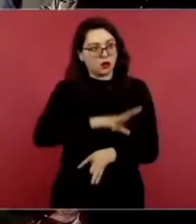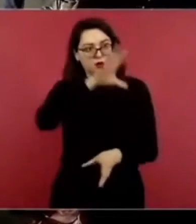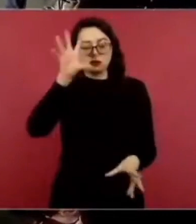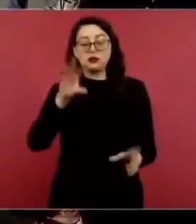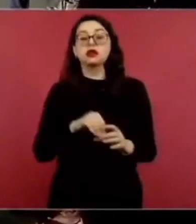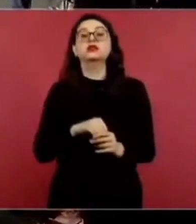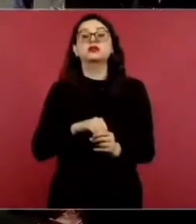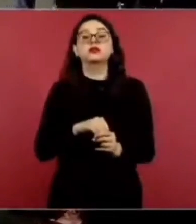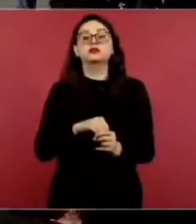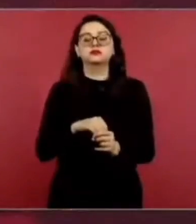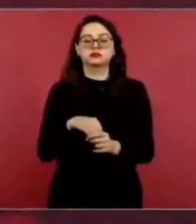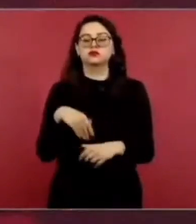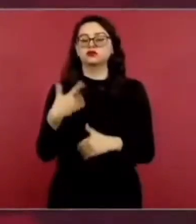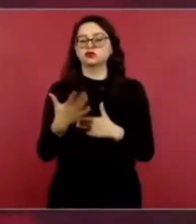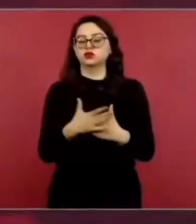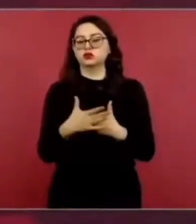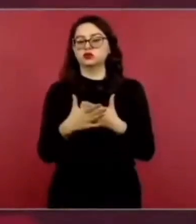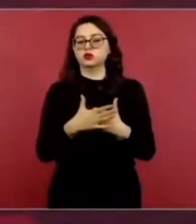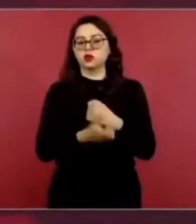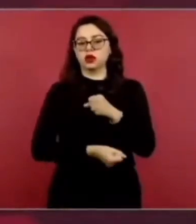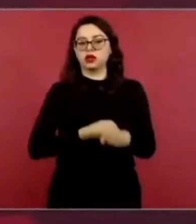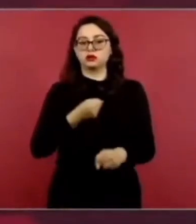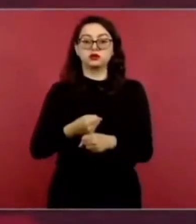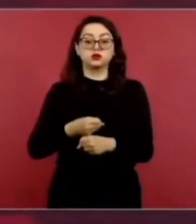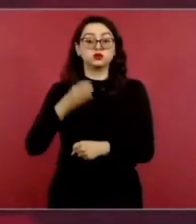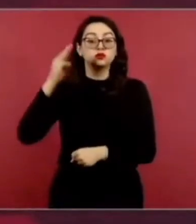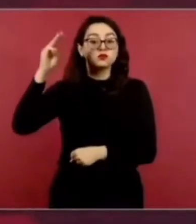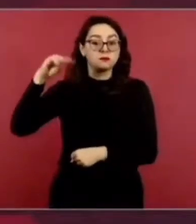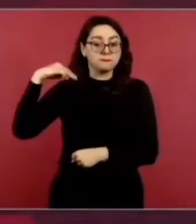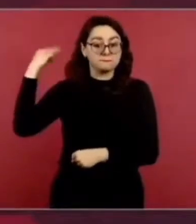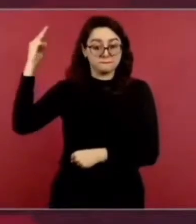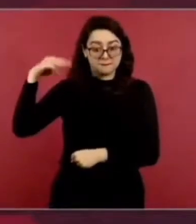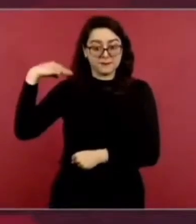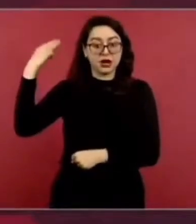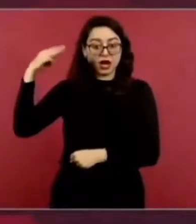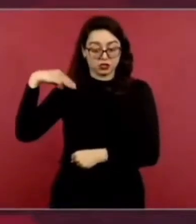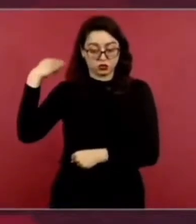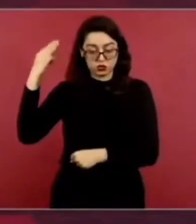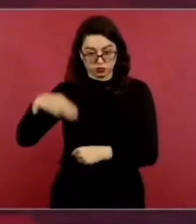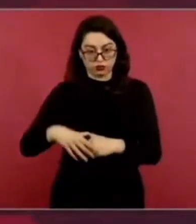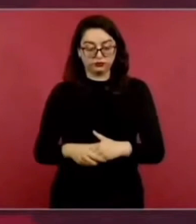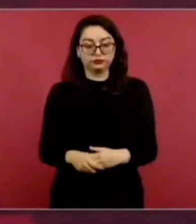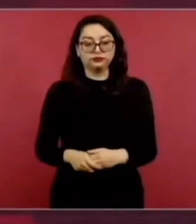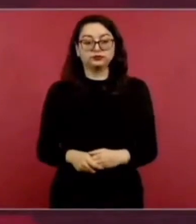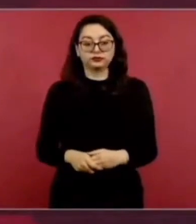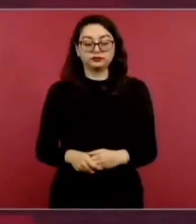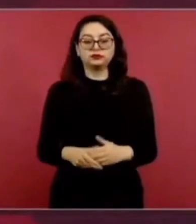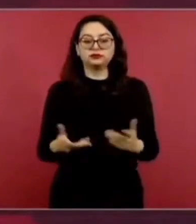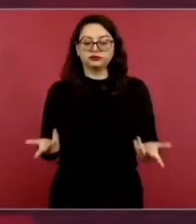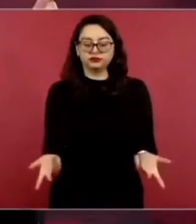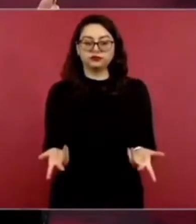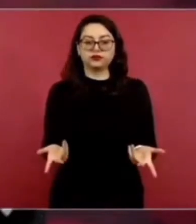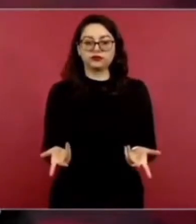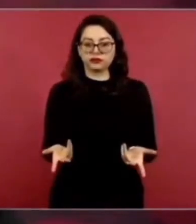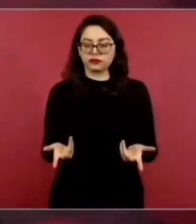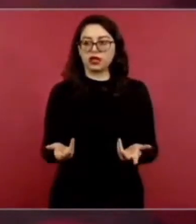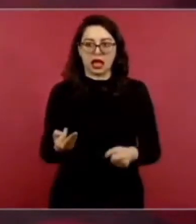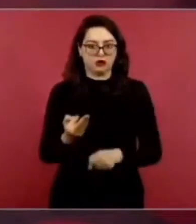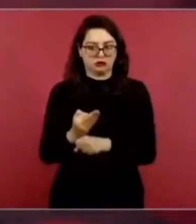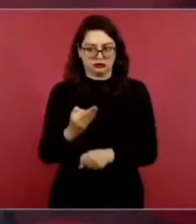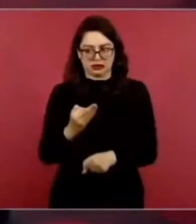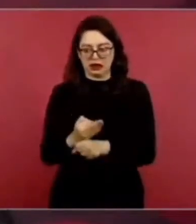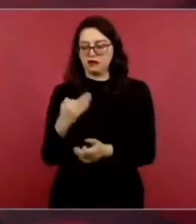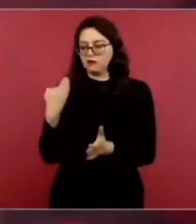próximo. Pero porque nos falta contar con todos los médicos,